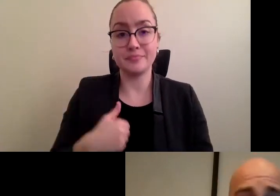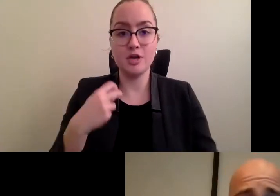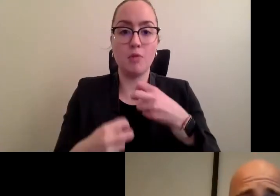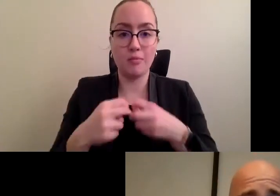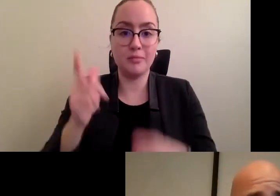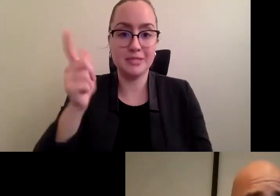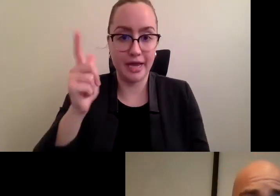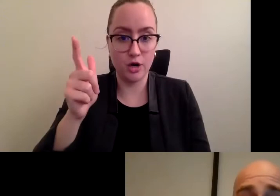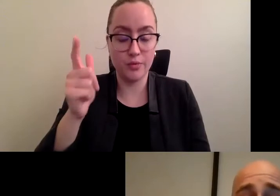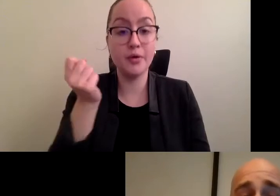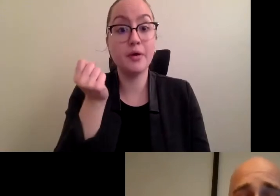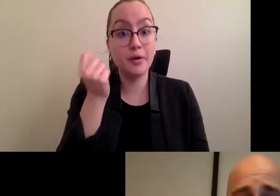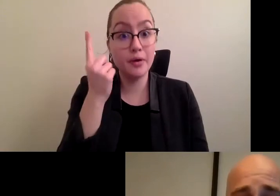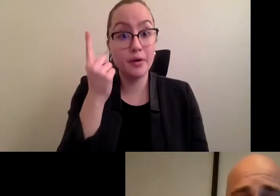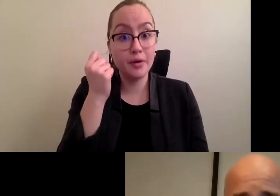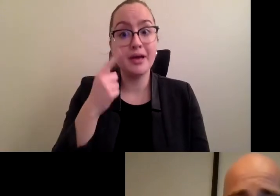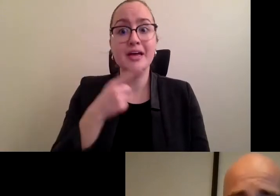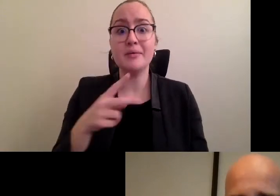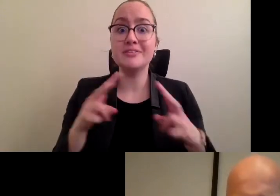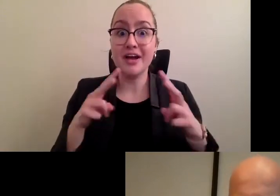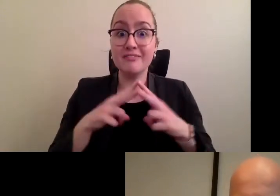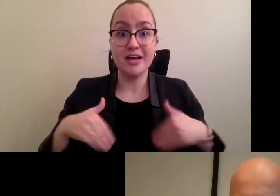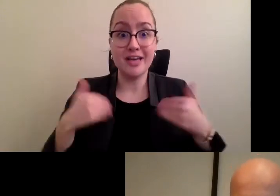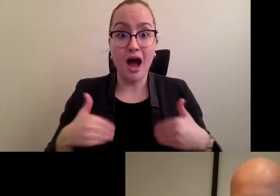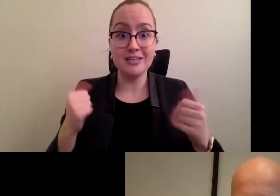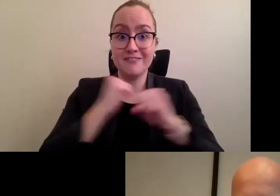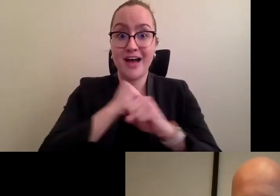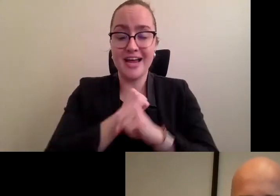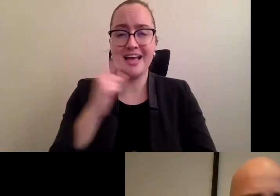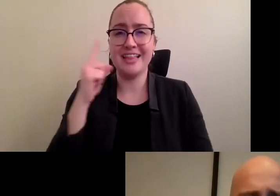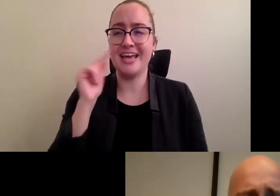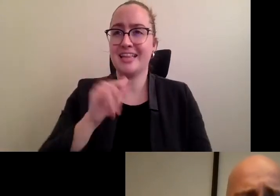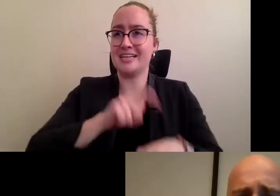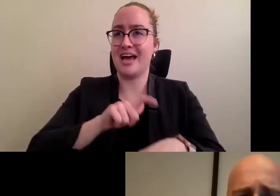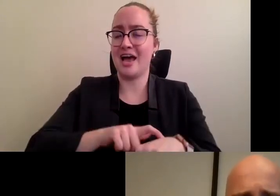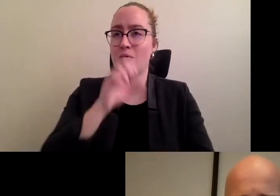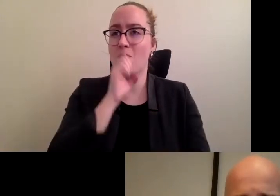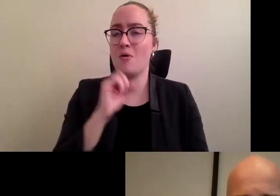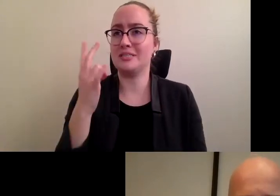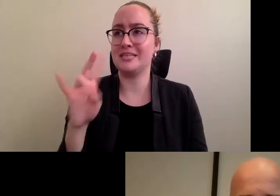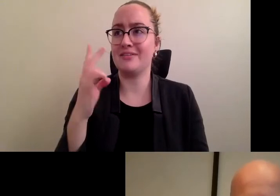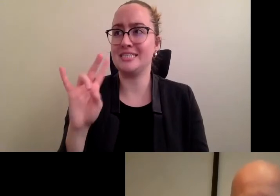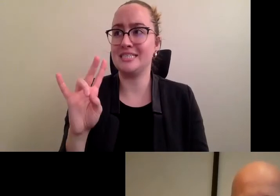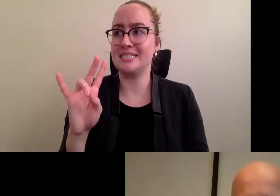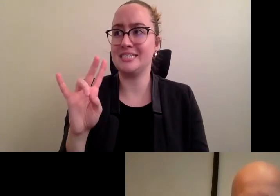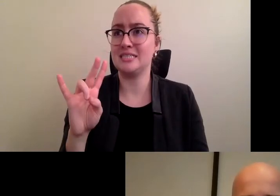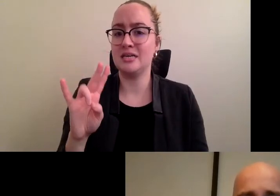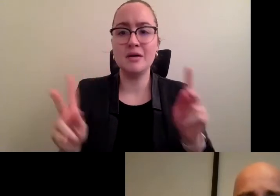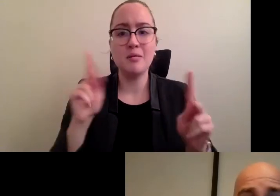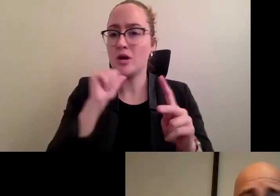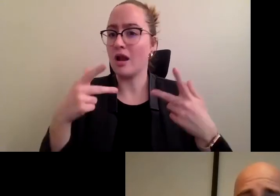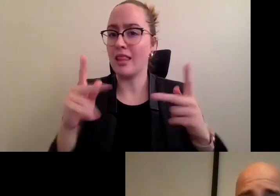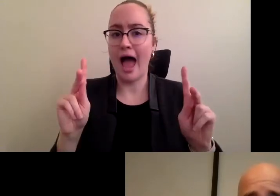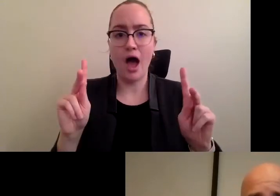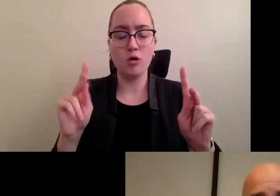el Grupo de Liberación de Kosovo. Y bueno, él era menor de edad, tenía 17, entonces no